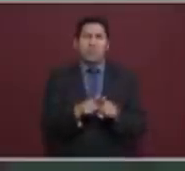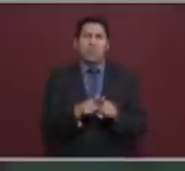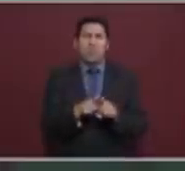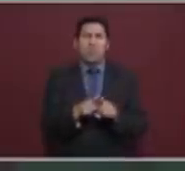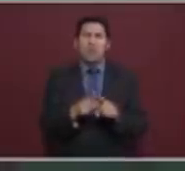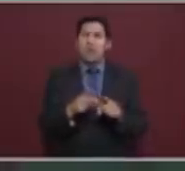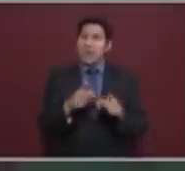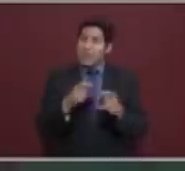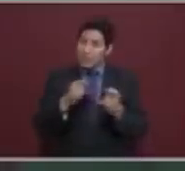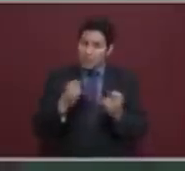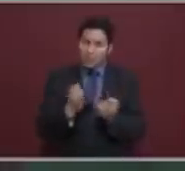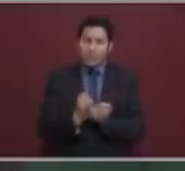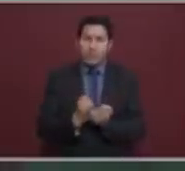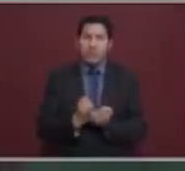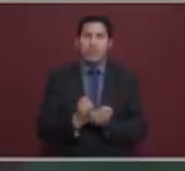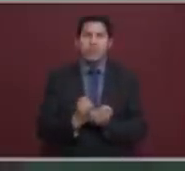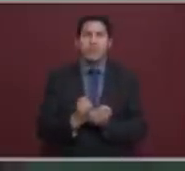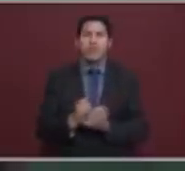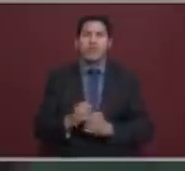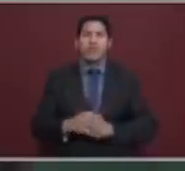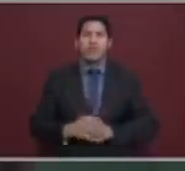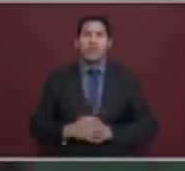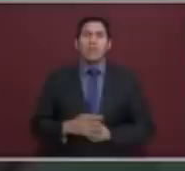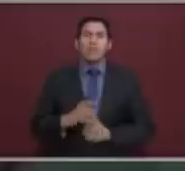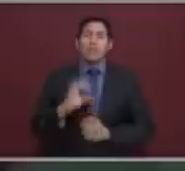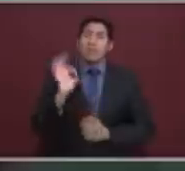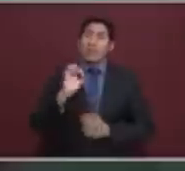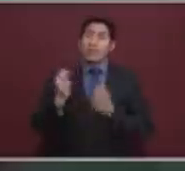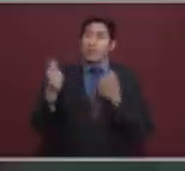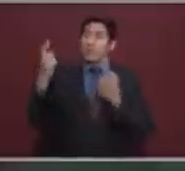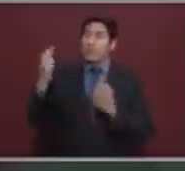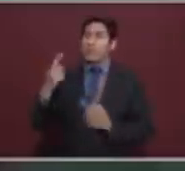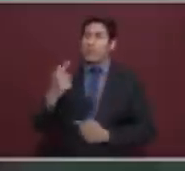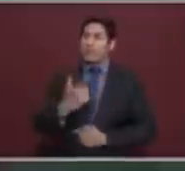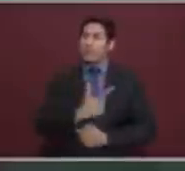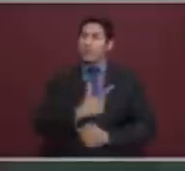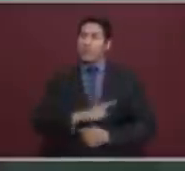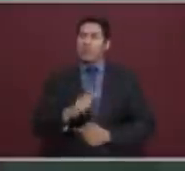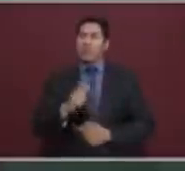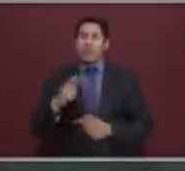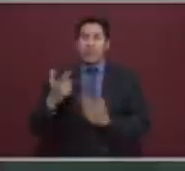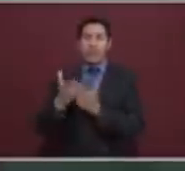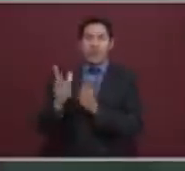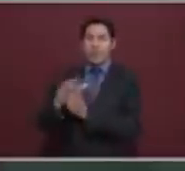también aunque no les gusta a los conservadores